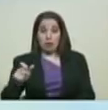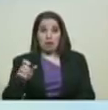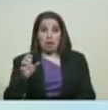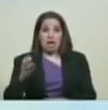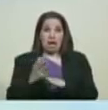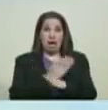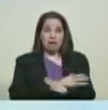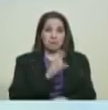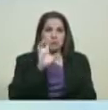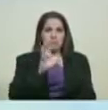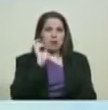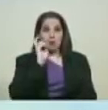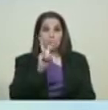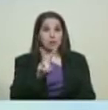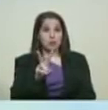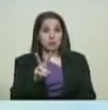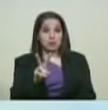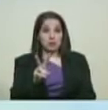Así que creo que